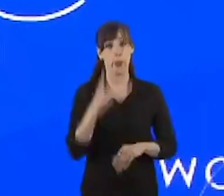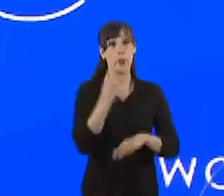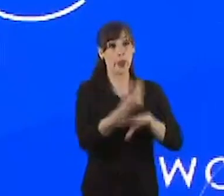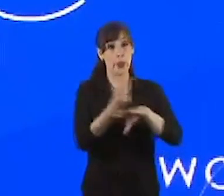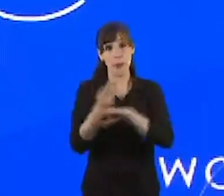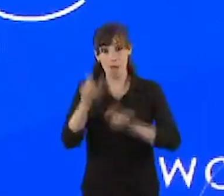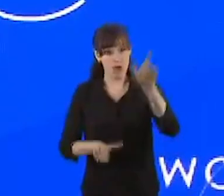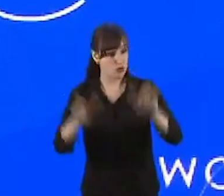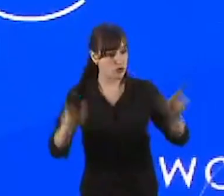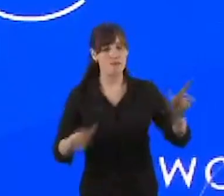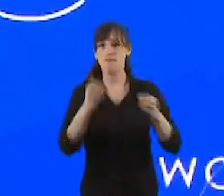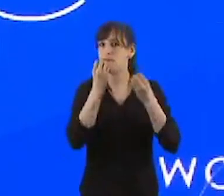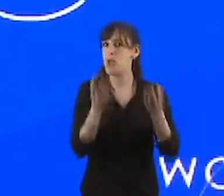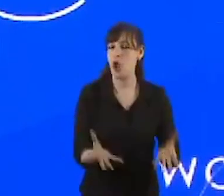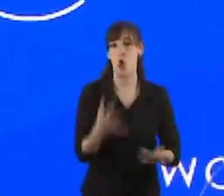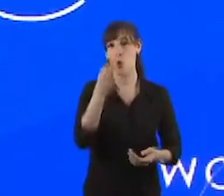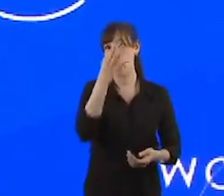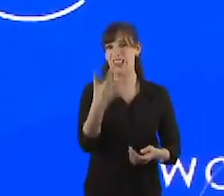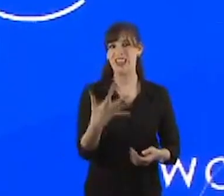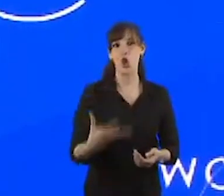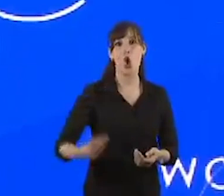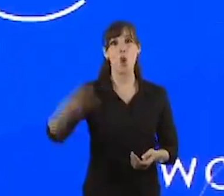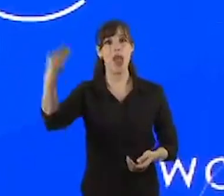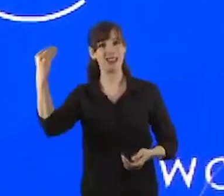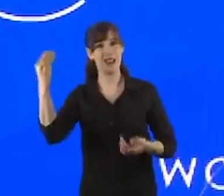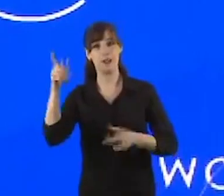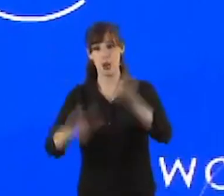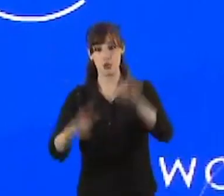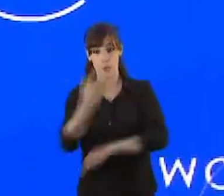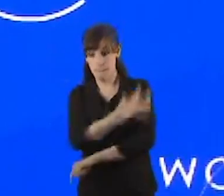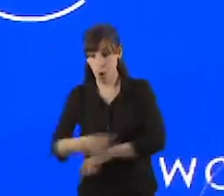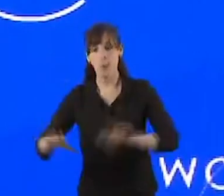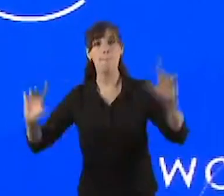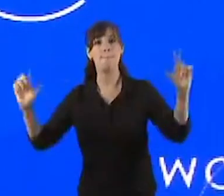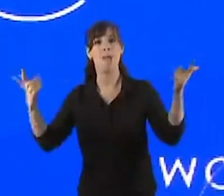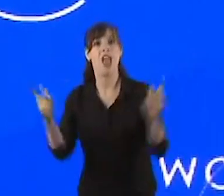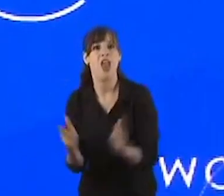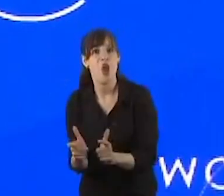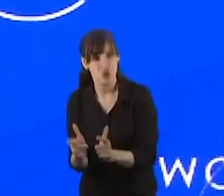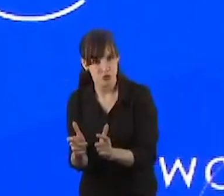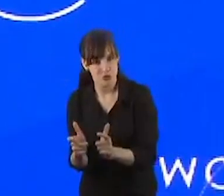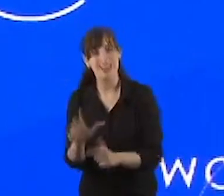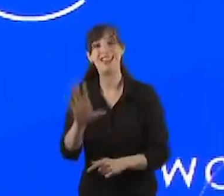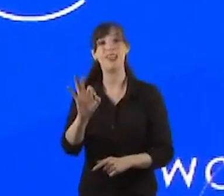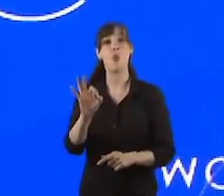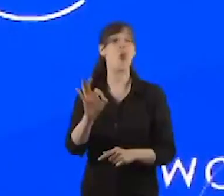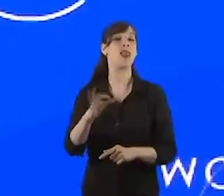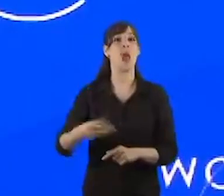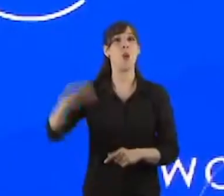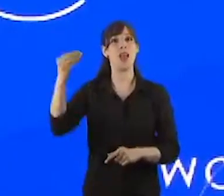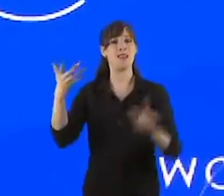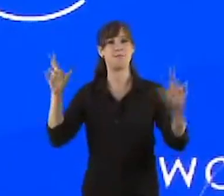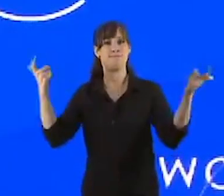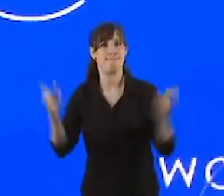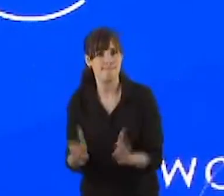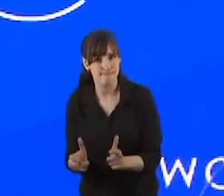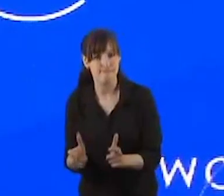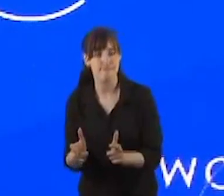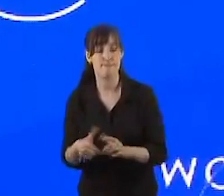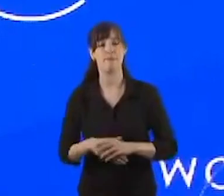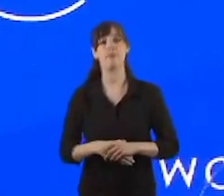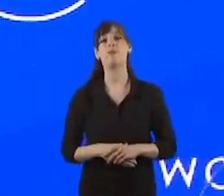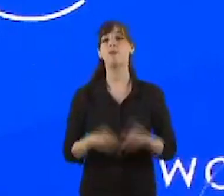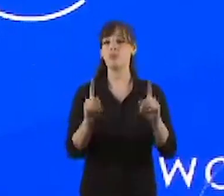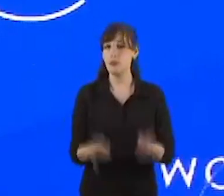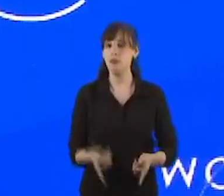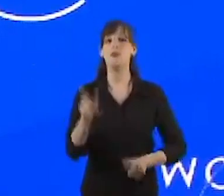reprimidos. Tiene 25 veces menos cantidad de pobres en el formato estándar y 50 veces menos en el formato extremo. Y por si eso fuera poco,